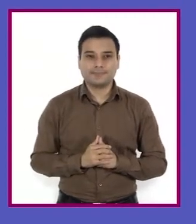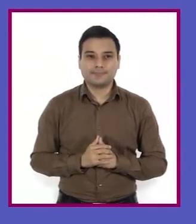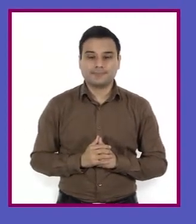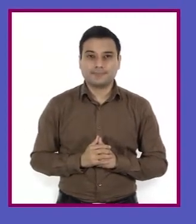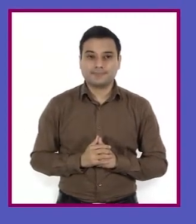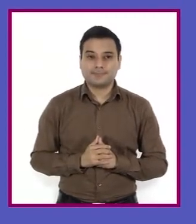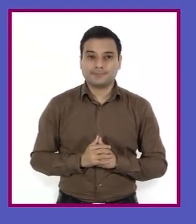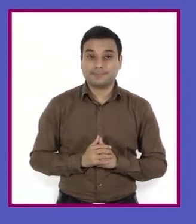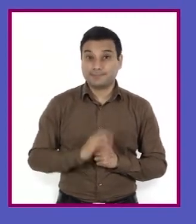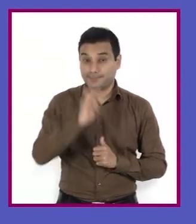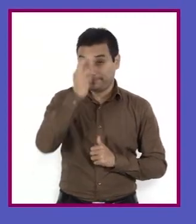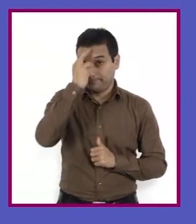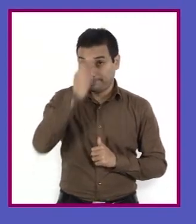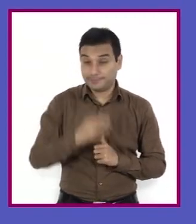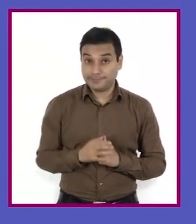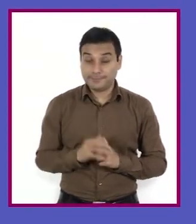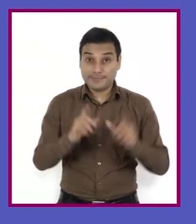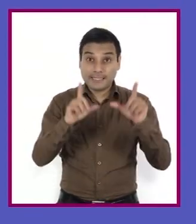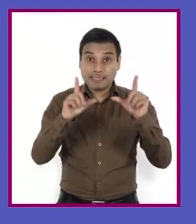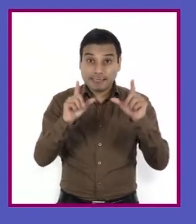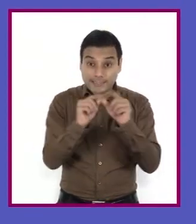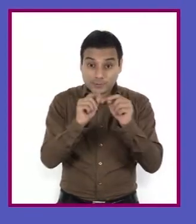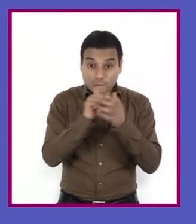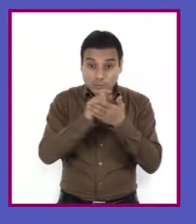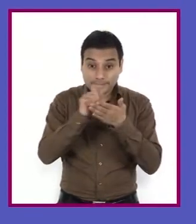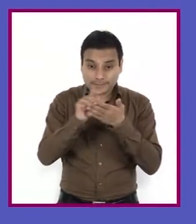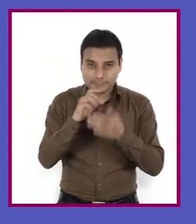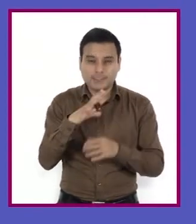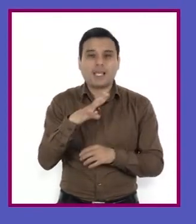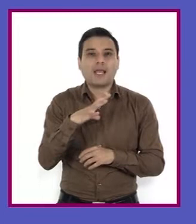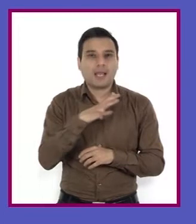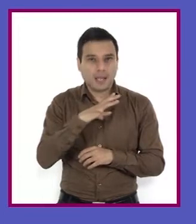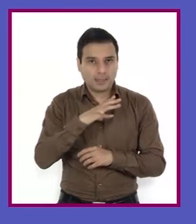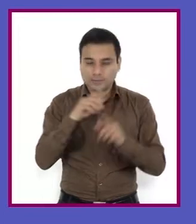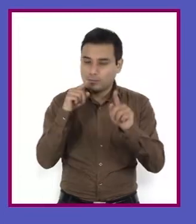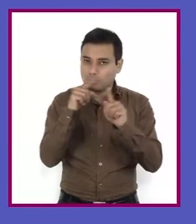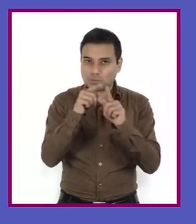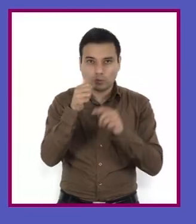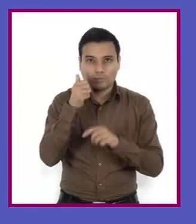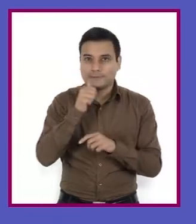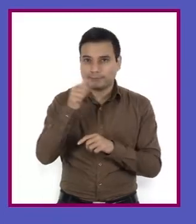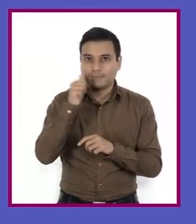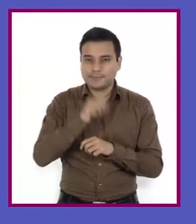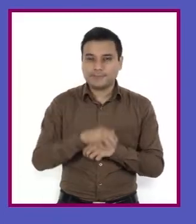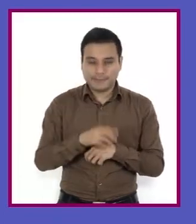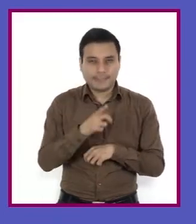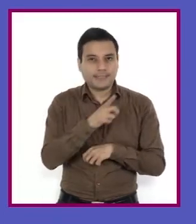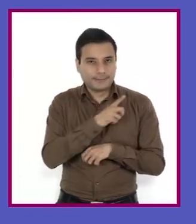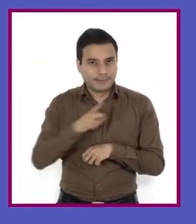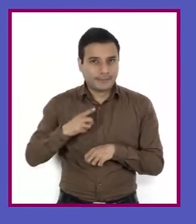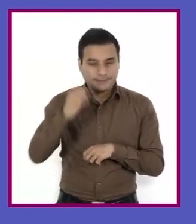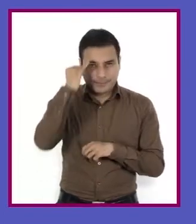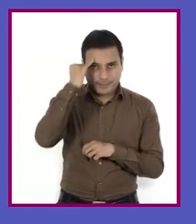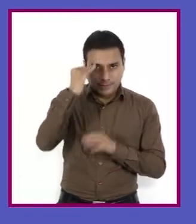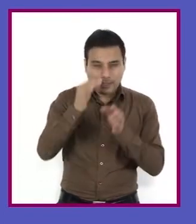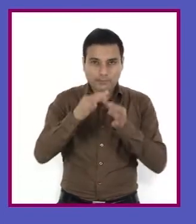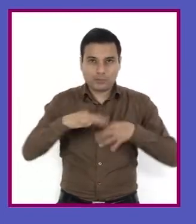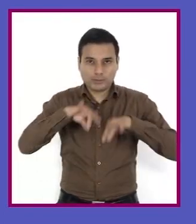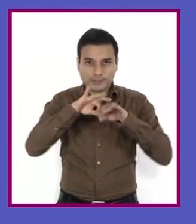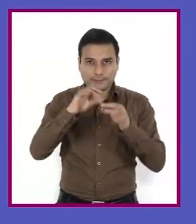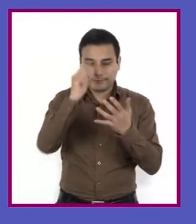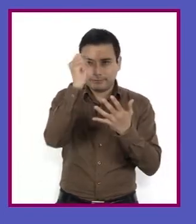Recuerden que cada resumen debe de tener un propósito bien definido sobre las ideas más relevantes. Por tal motivo,